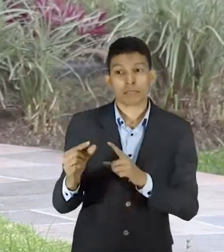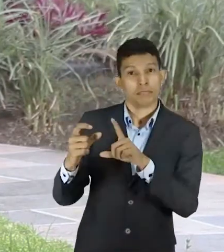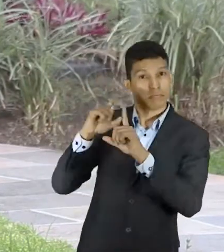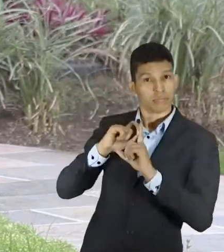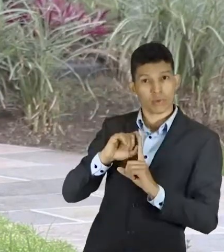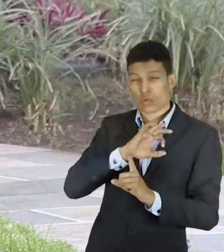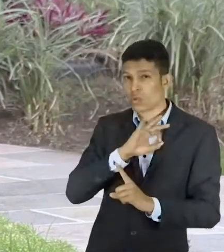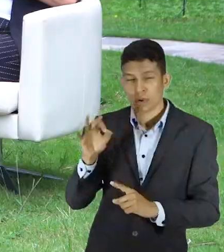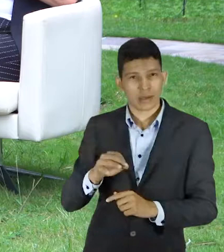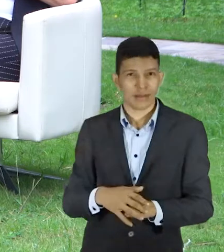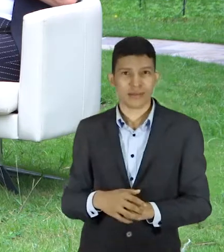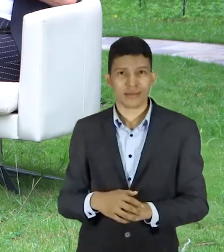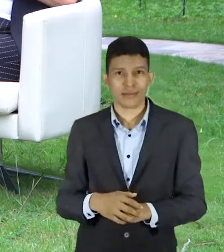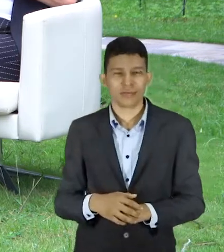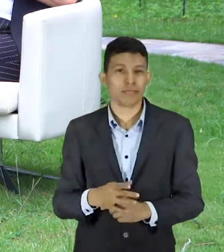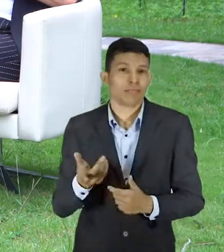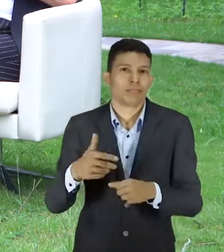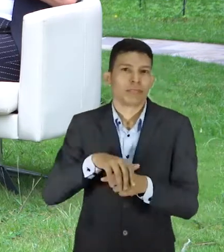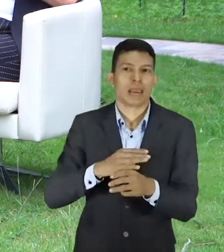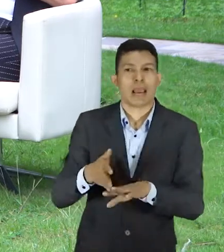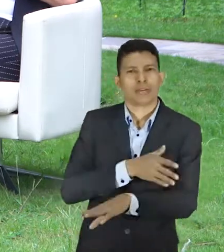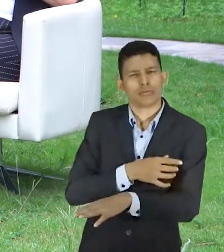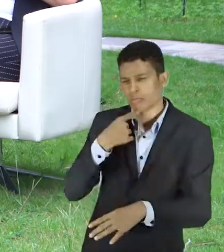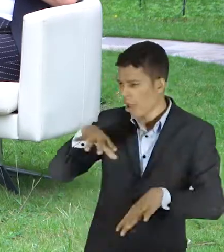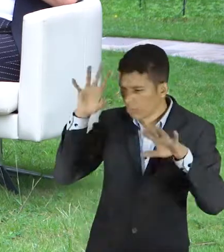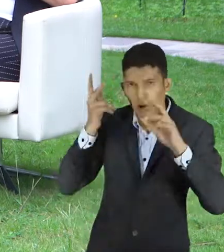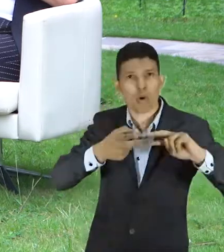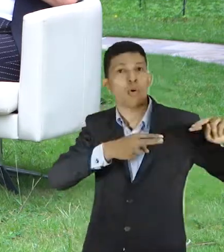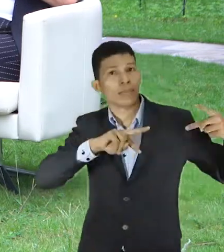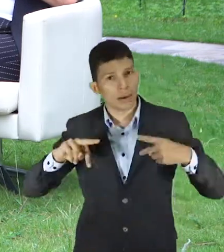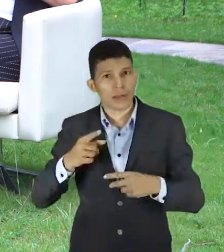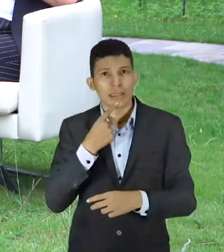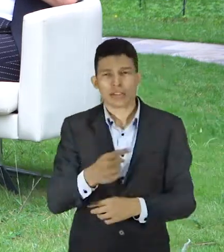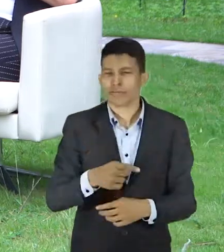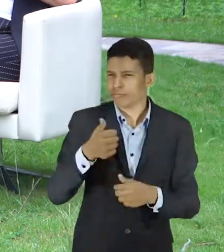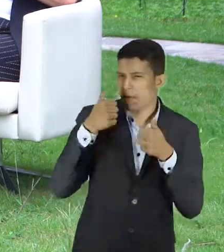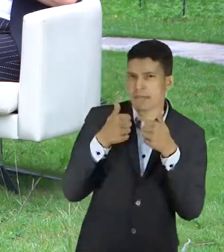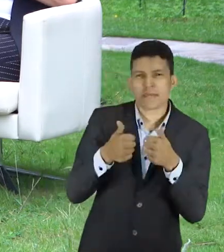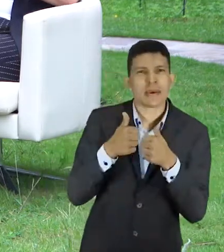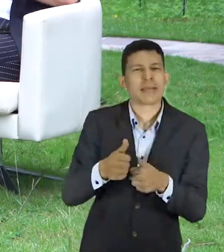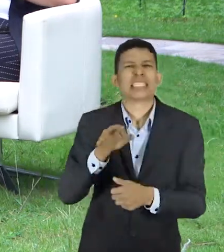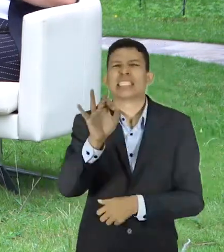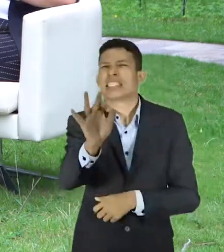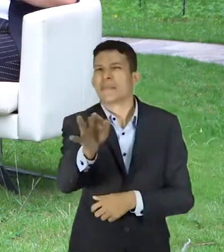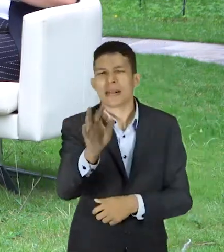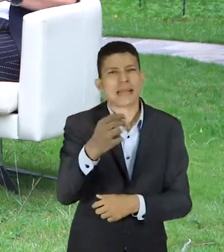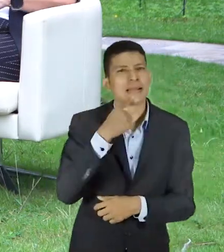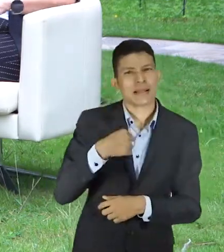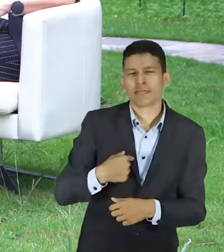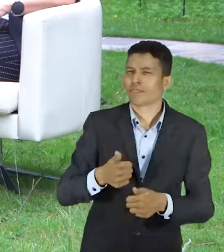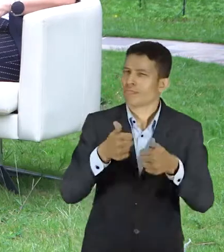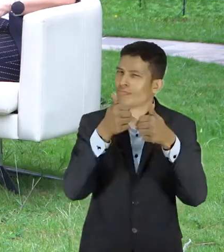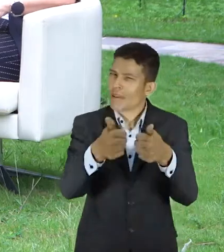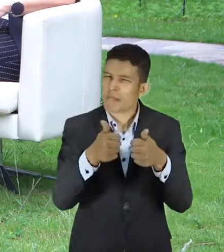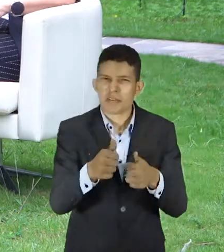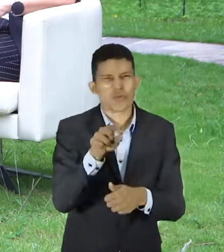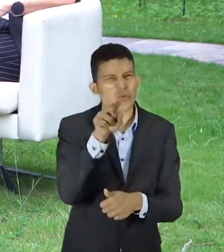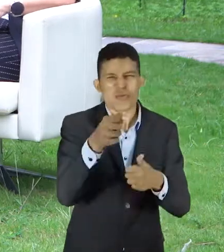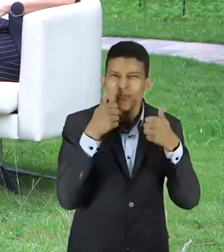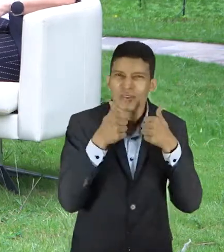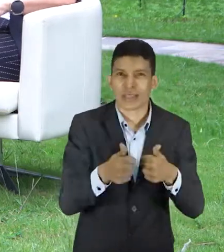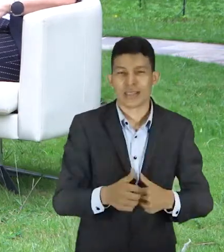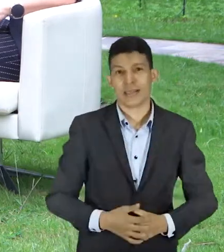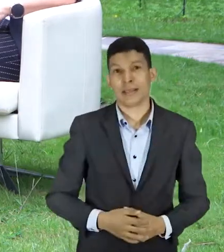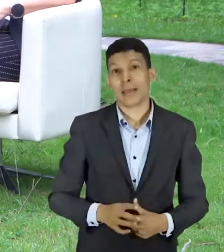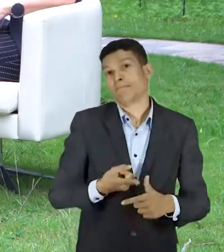no me lo ha dicho, por la situación. Antes no, él dice, no, vas a estar bien. Siempre me ha dicho, vas a